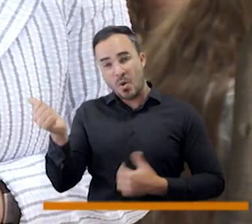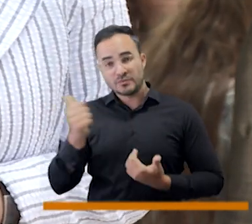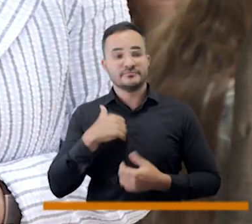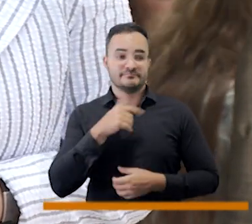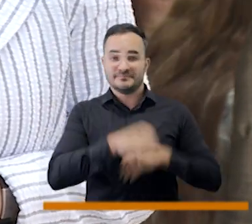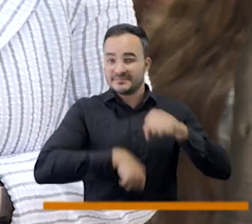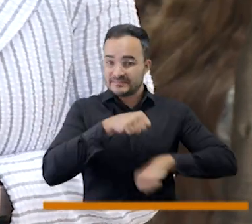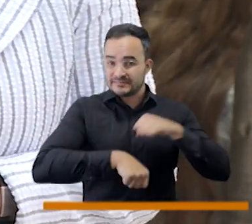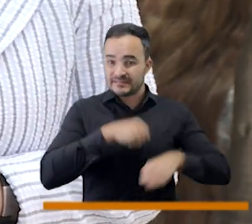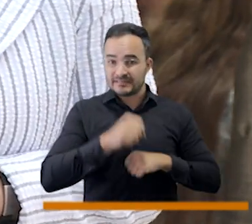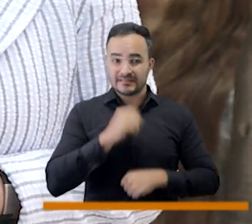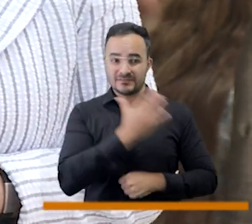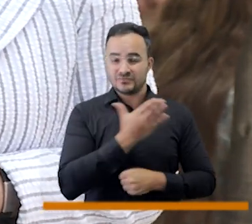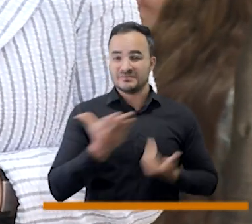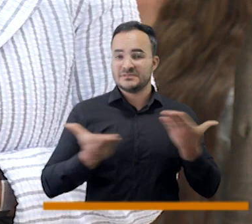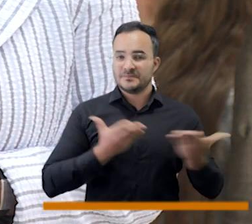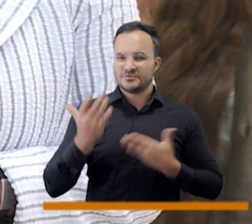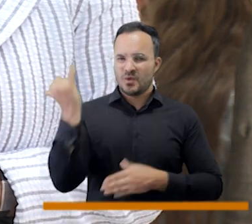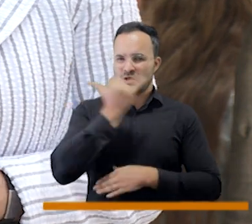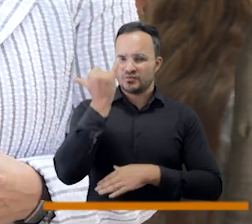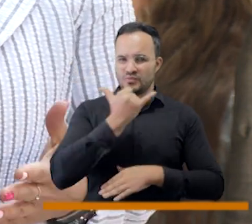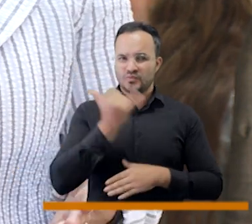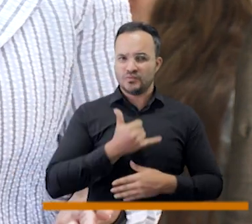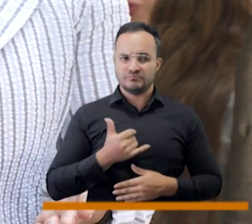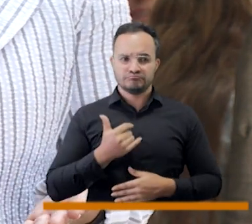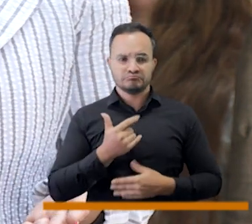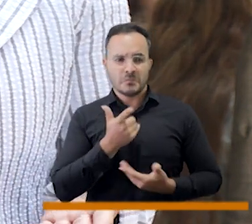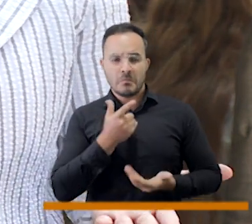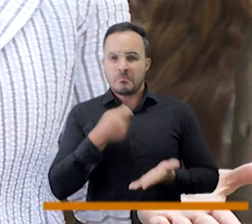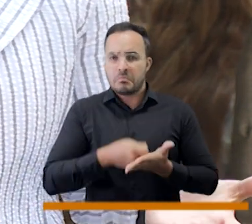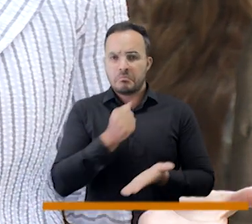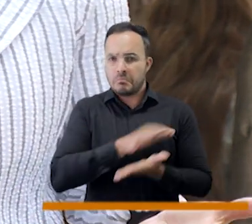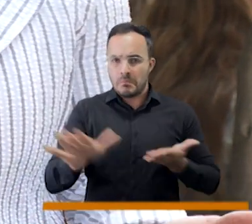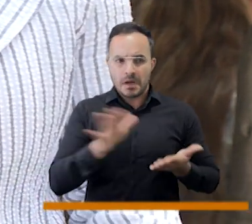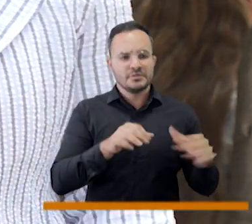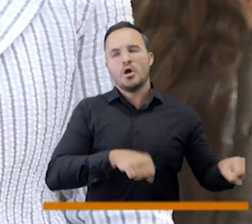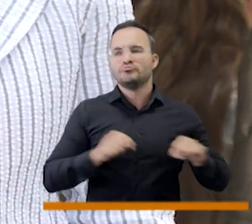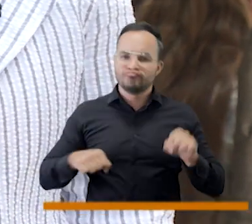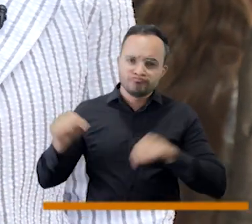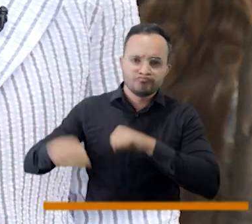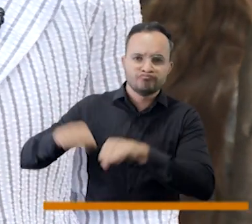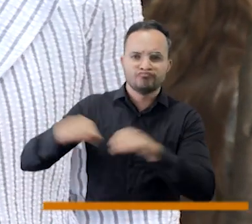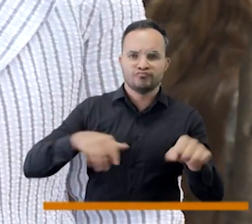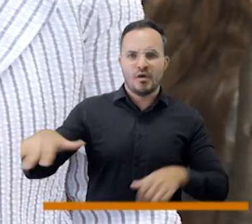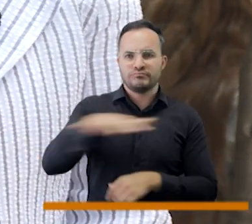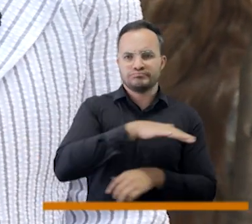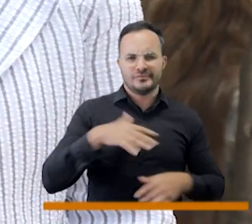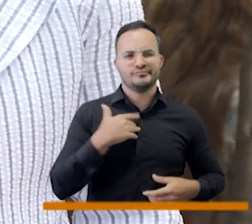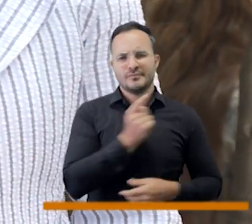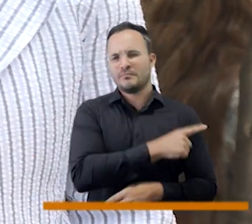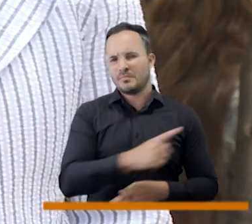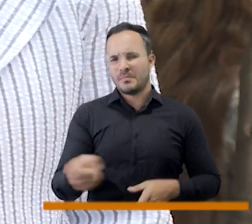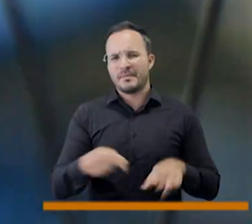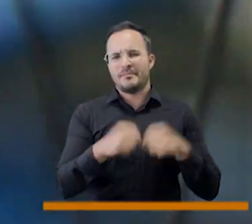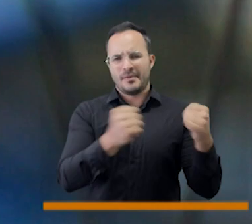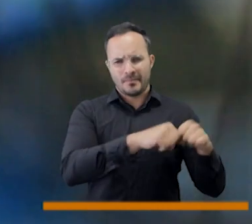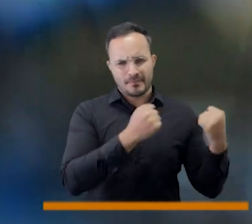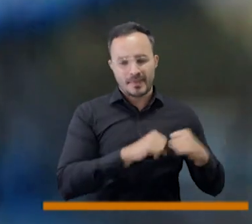de Encicla del área metropolitana del Valle de Aburrá. Hay 10 estaciones fuera de servicio, más las bicicletas